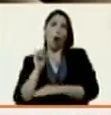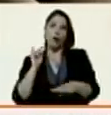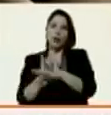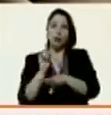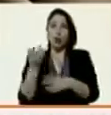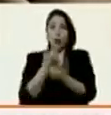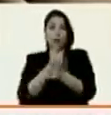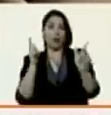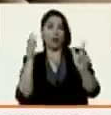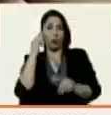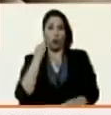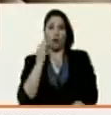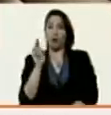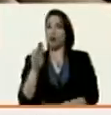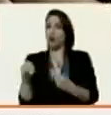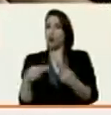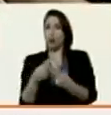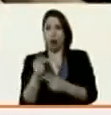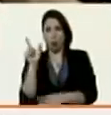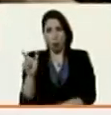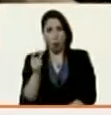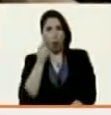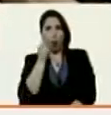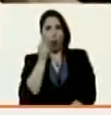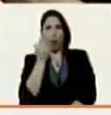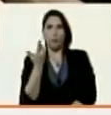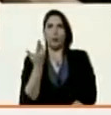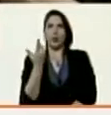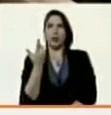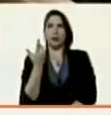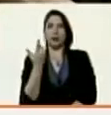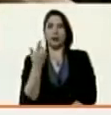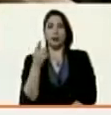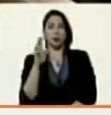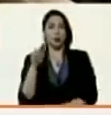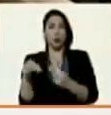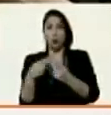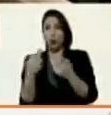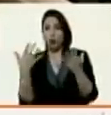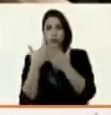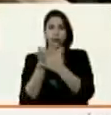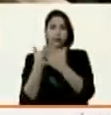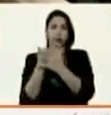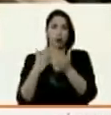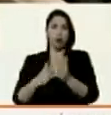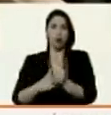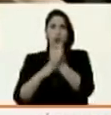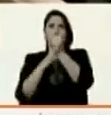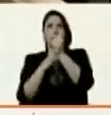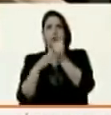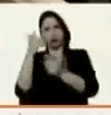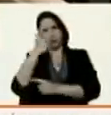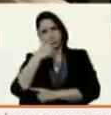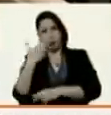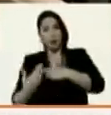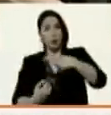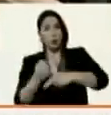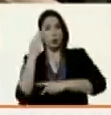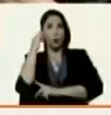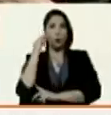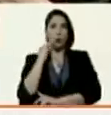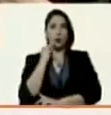simón bolívar nunca a rafael una vez a tonificar la más mínima duda del liderazgo en la conducción de la revolución bolivariana